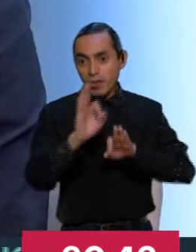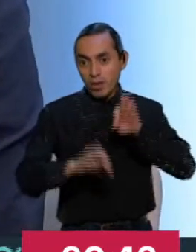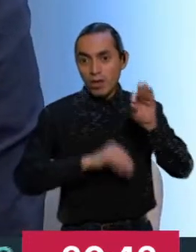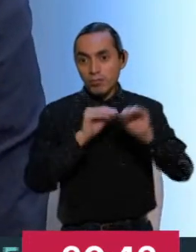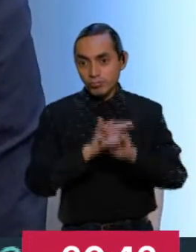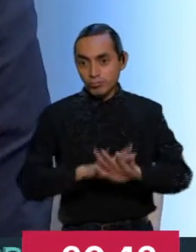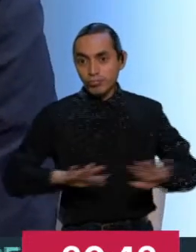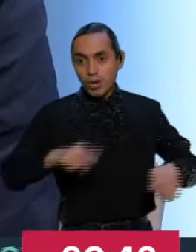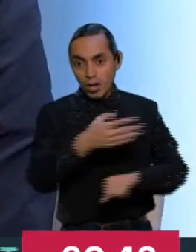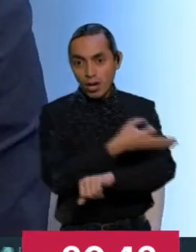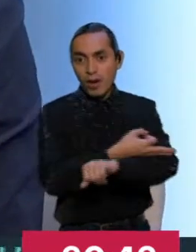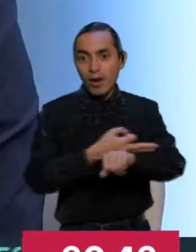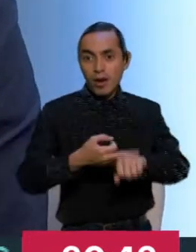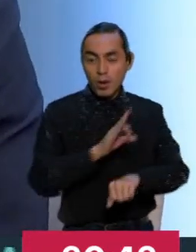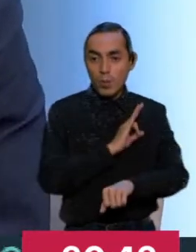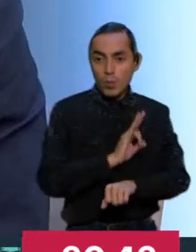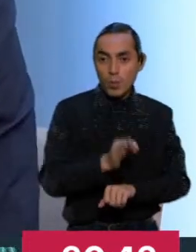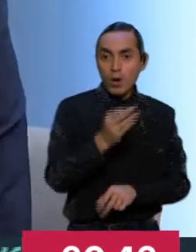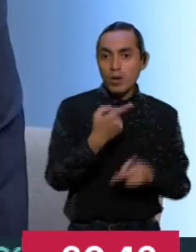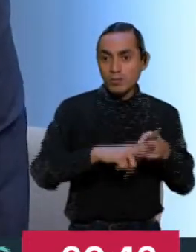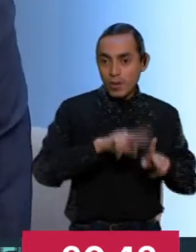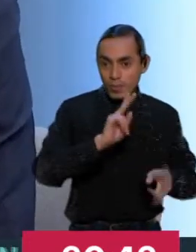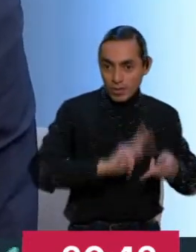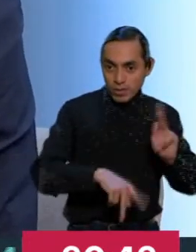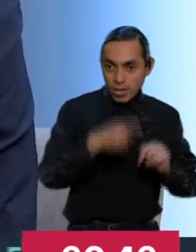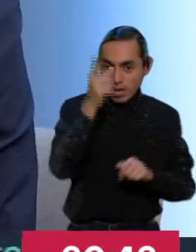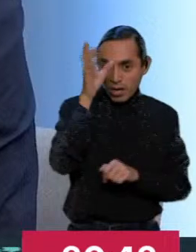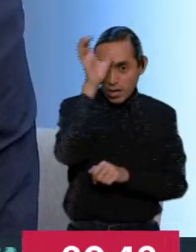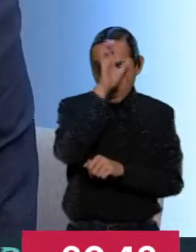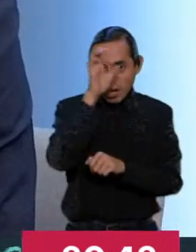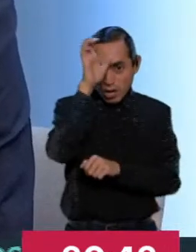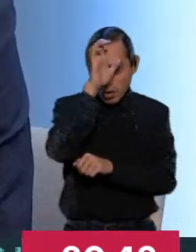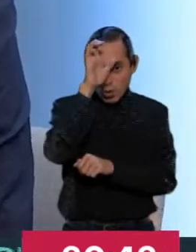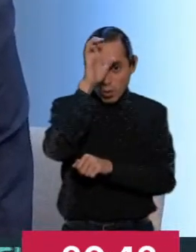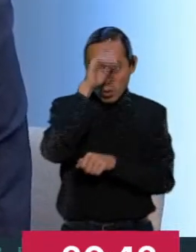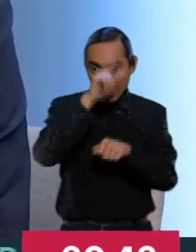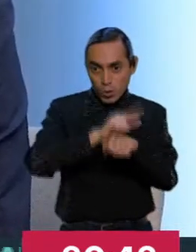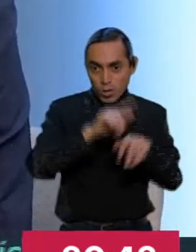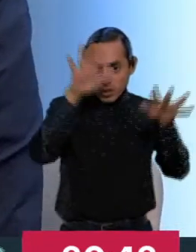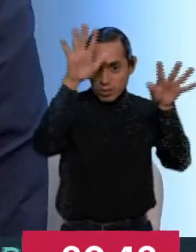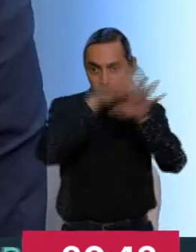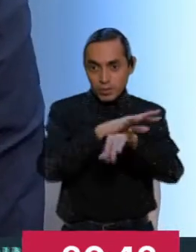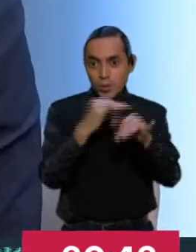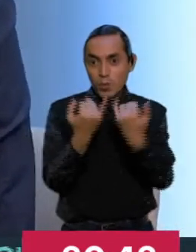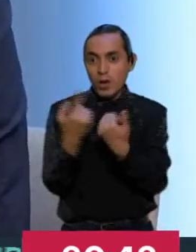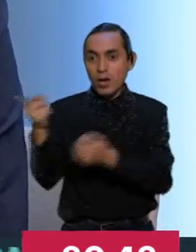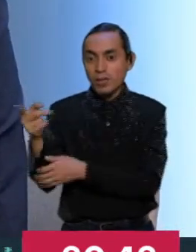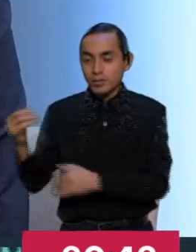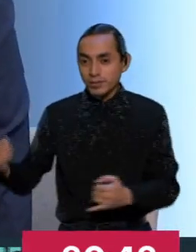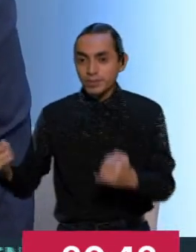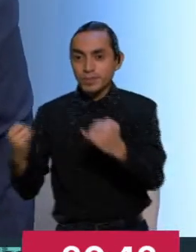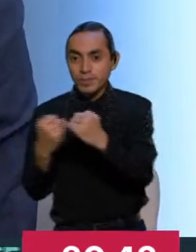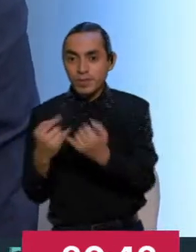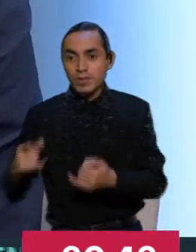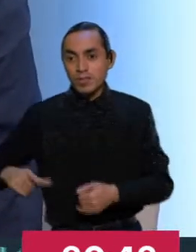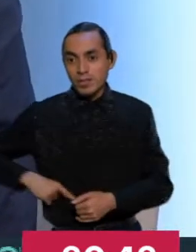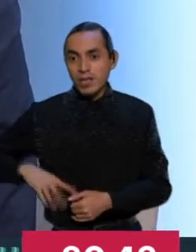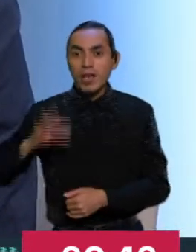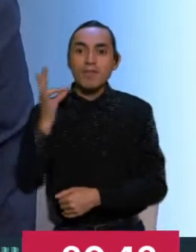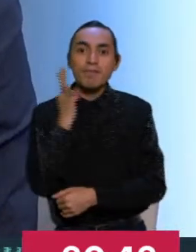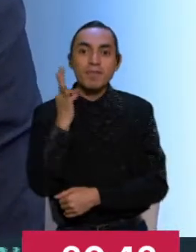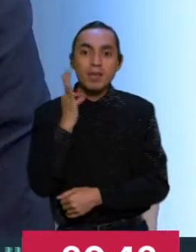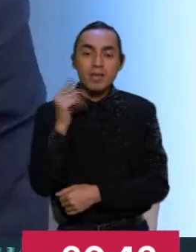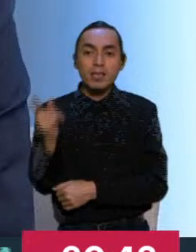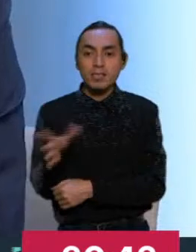en las familias para estimular el cambio cultural. Segundo, que también las instituciones de justicia, particularmente las fiscalías, se comiencen